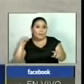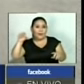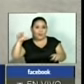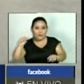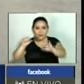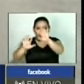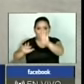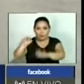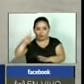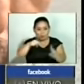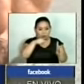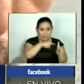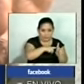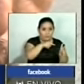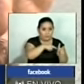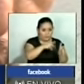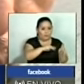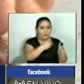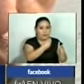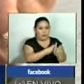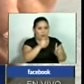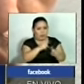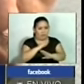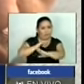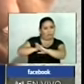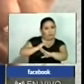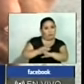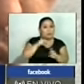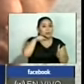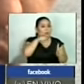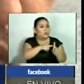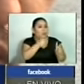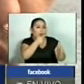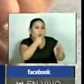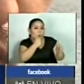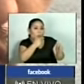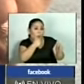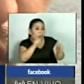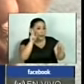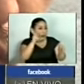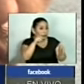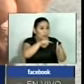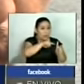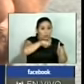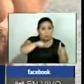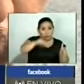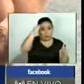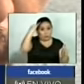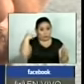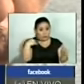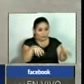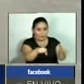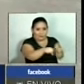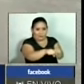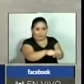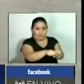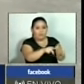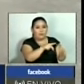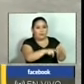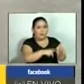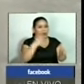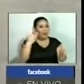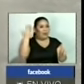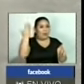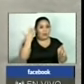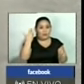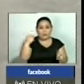el delito de resistencia. Quien se sospecha es el autor directo de la muerte de la compañera de vida, hecho